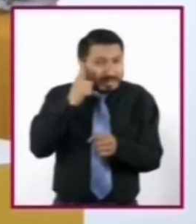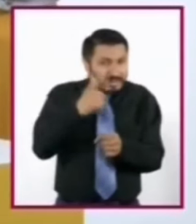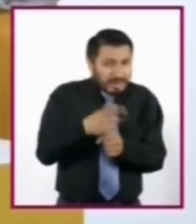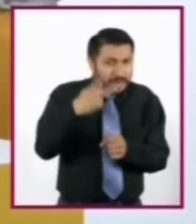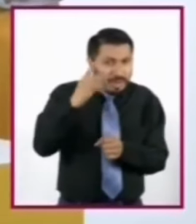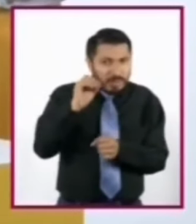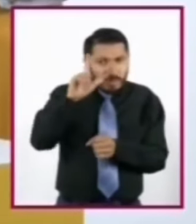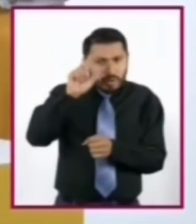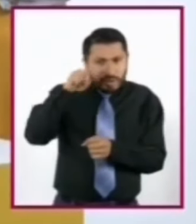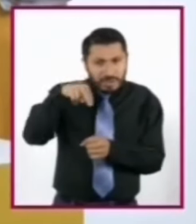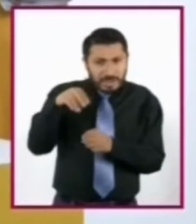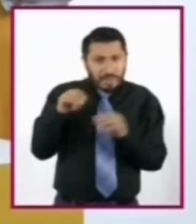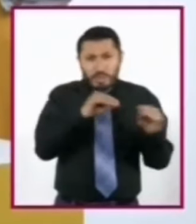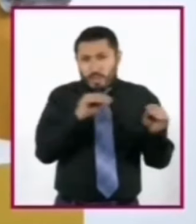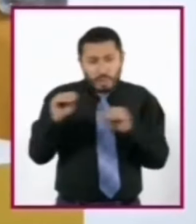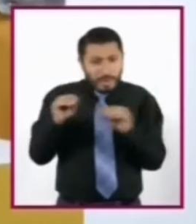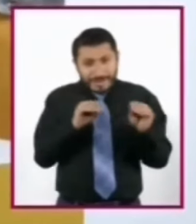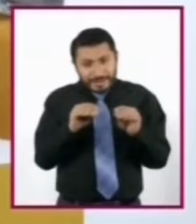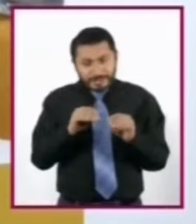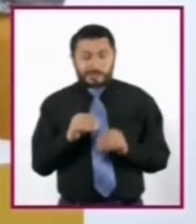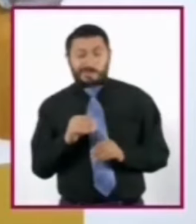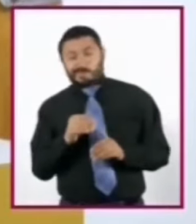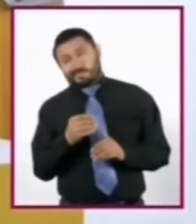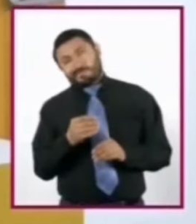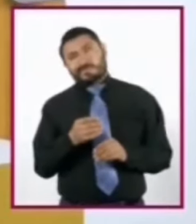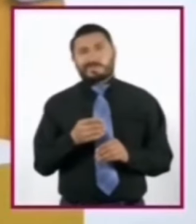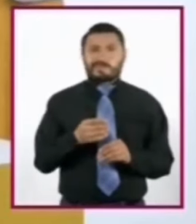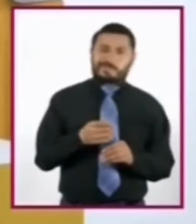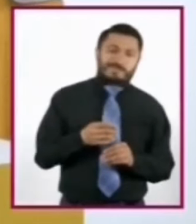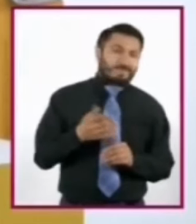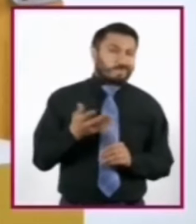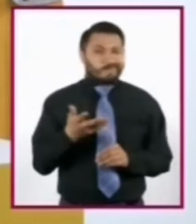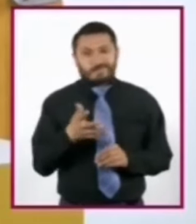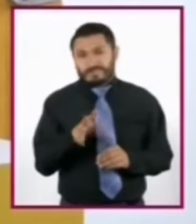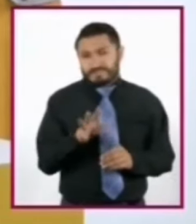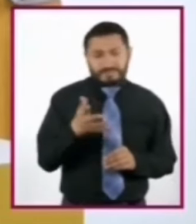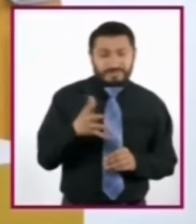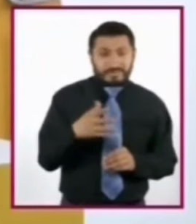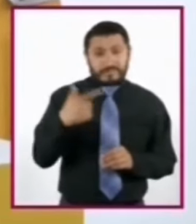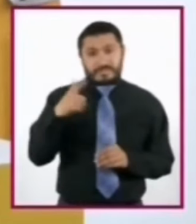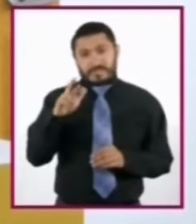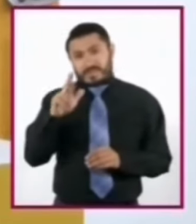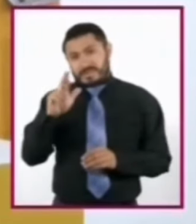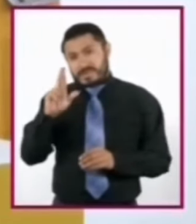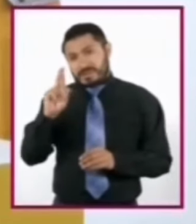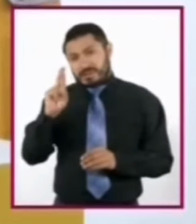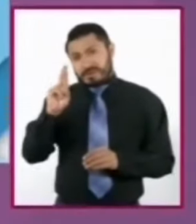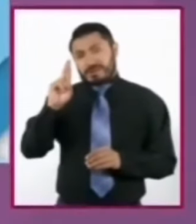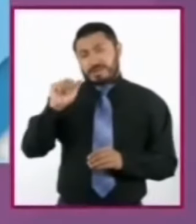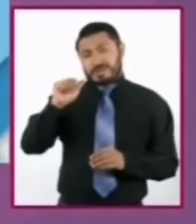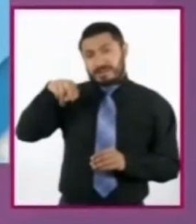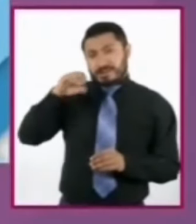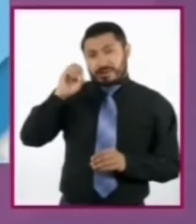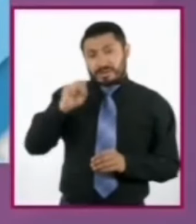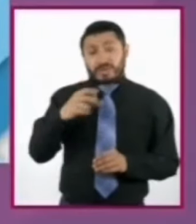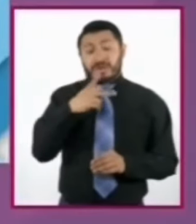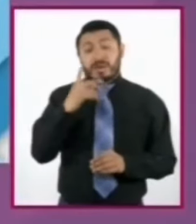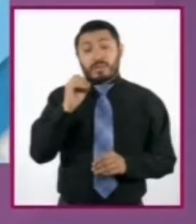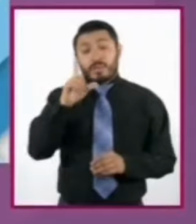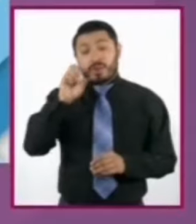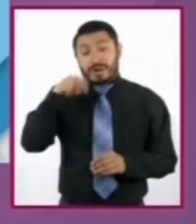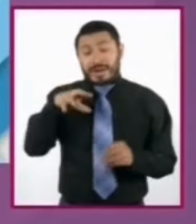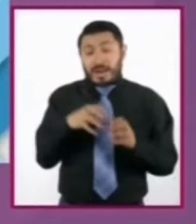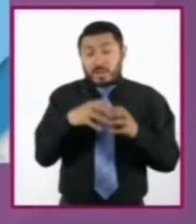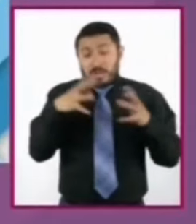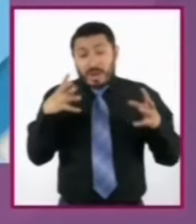movía. No exactamente. Los granos de polen son muy grandes, pero cuando uno de ellos